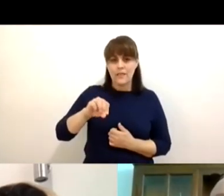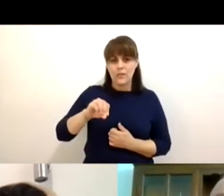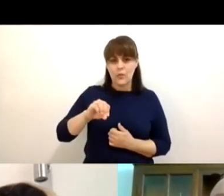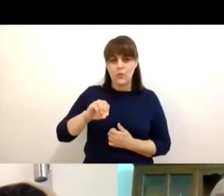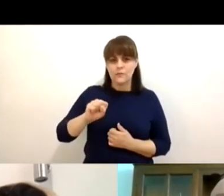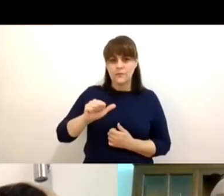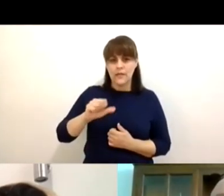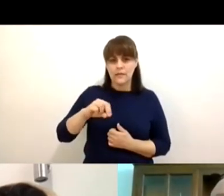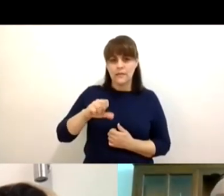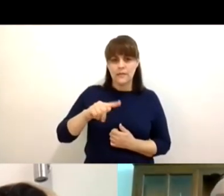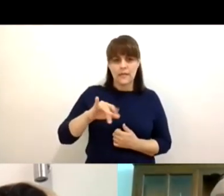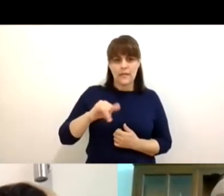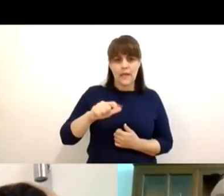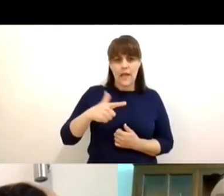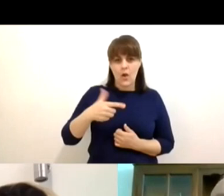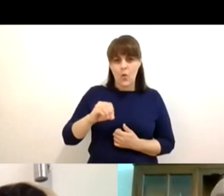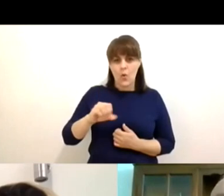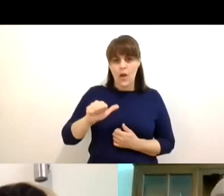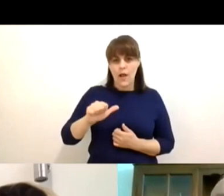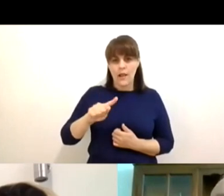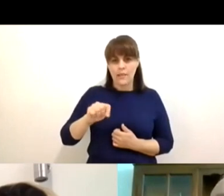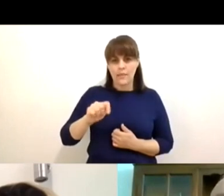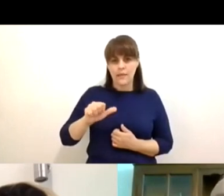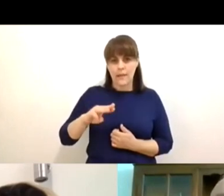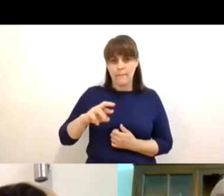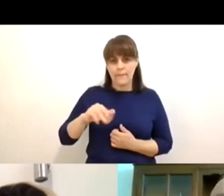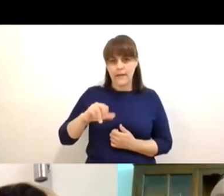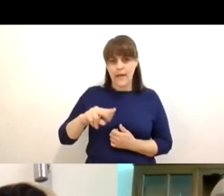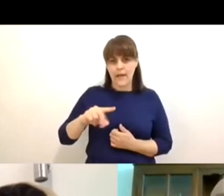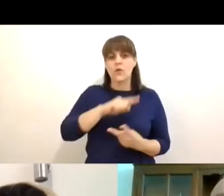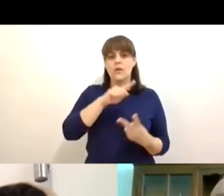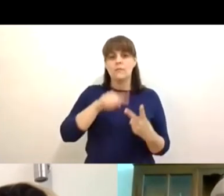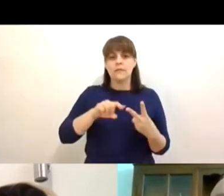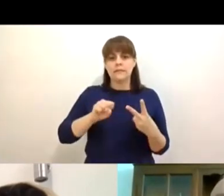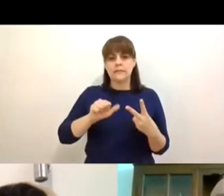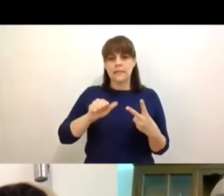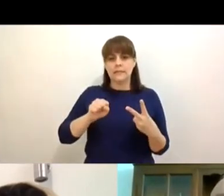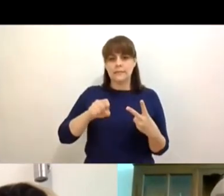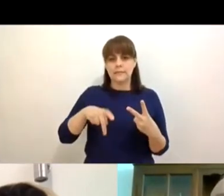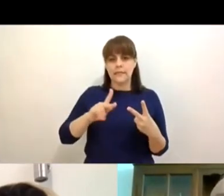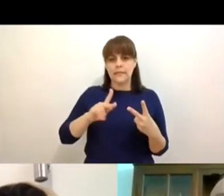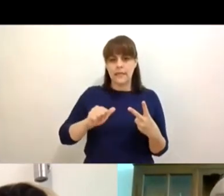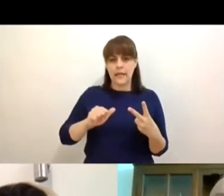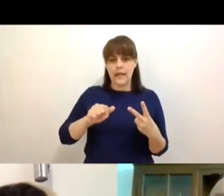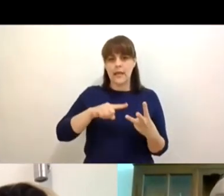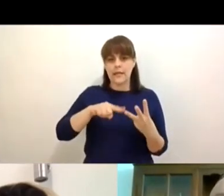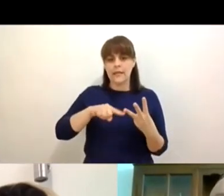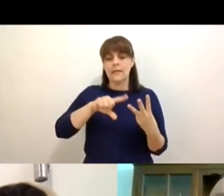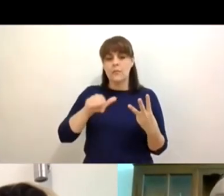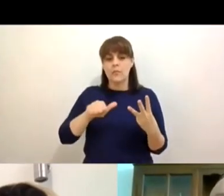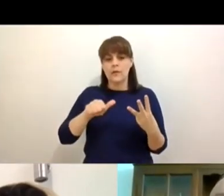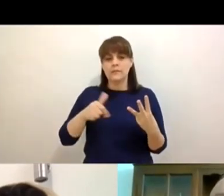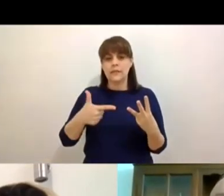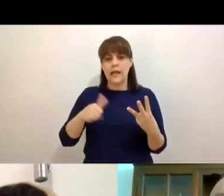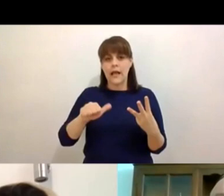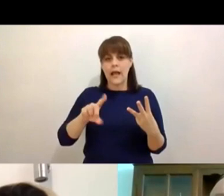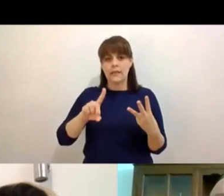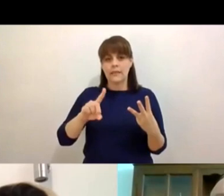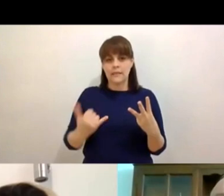parece bien, seguimos con Saskia y después con nuestro comisionado contra las